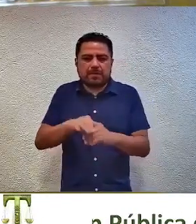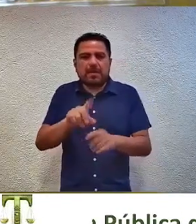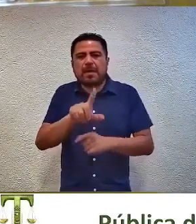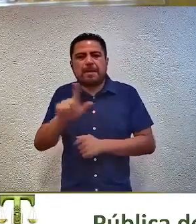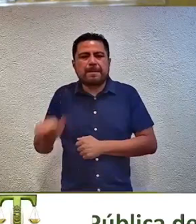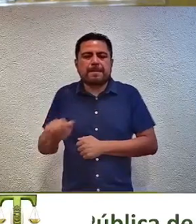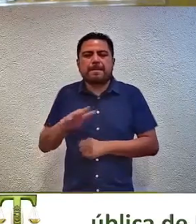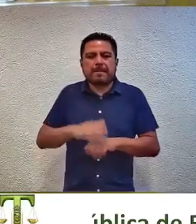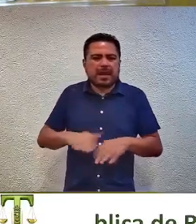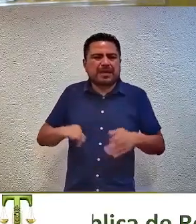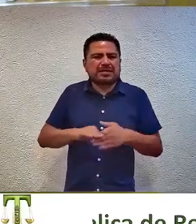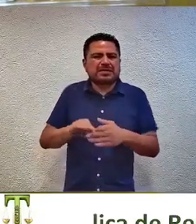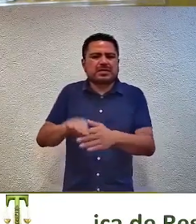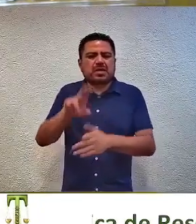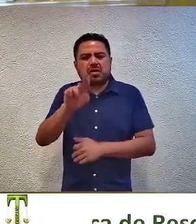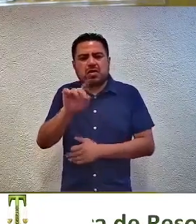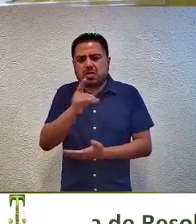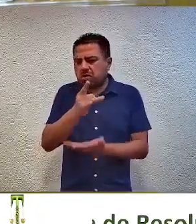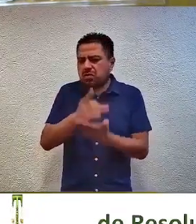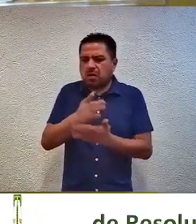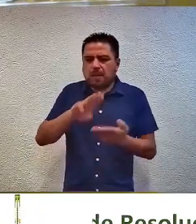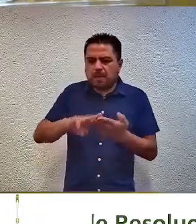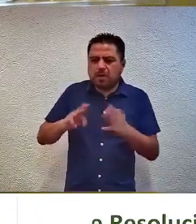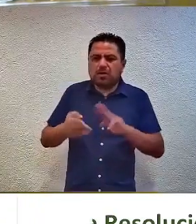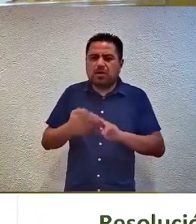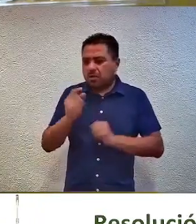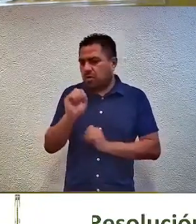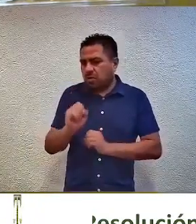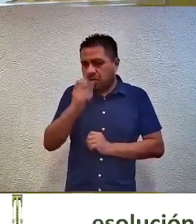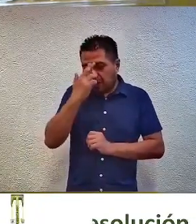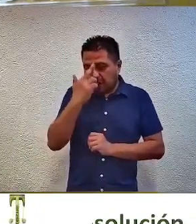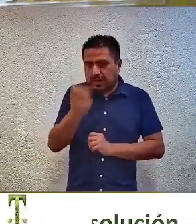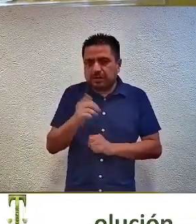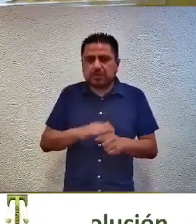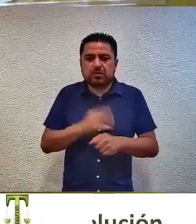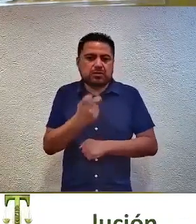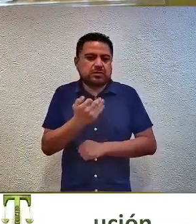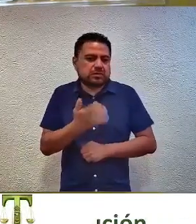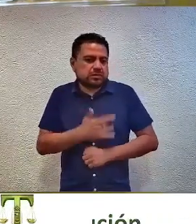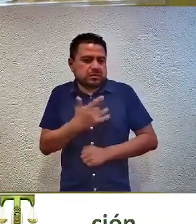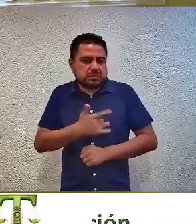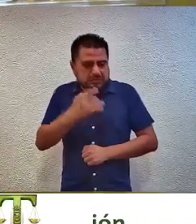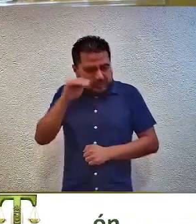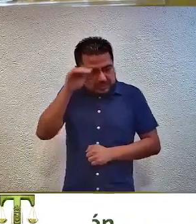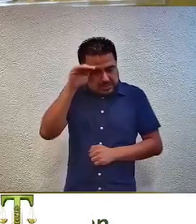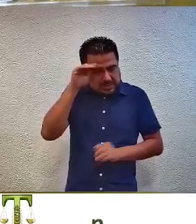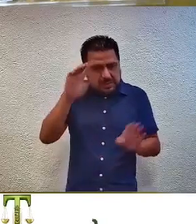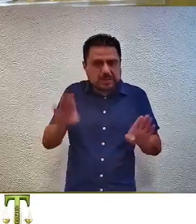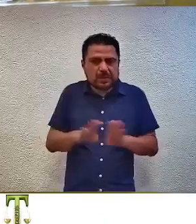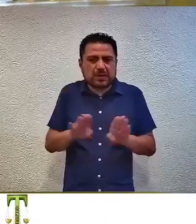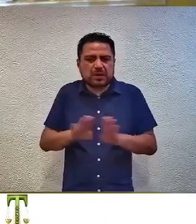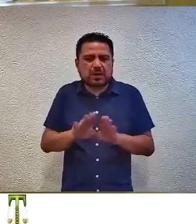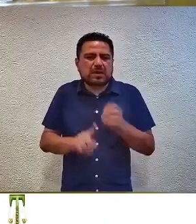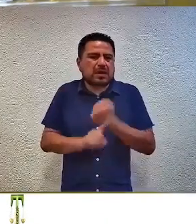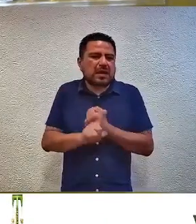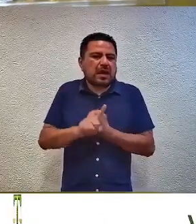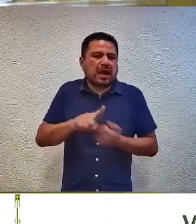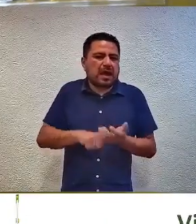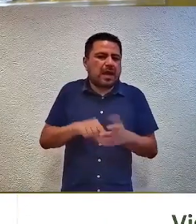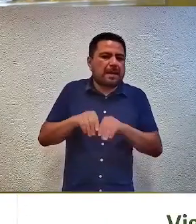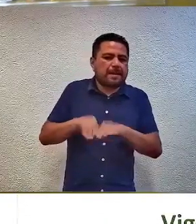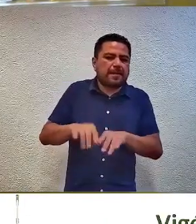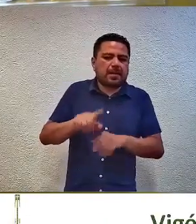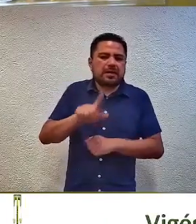los recurrentes no abundan sobre los motivos o razones por las cuales consideran que de qué manera impactaría, sin que este